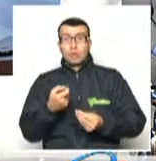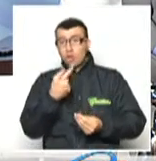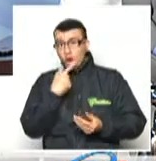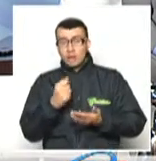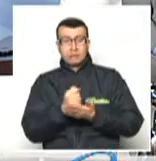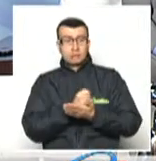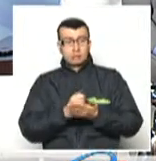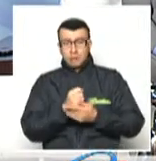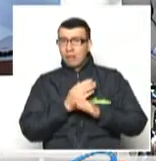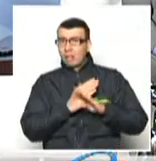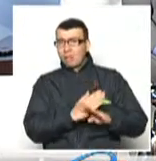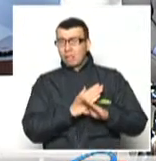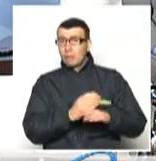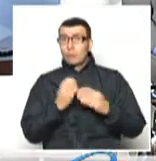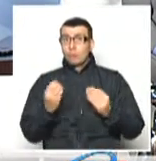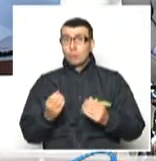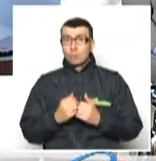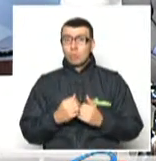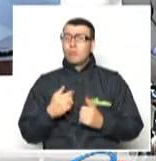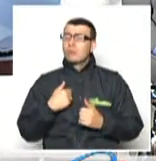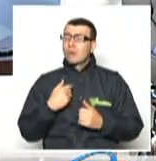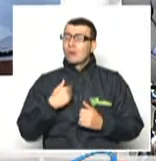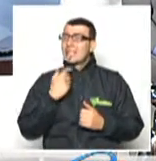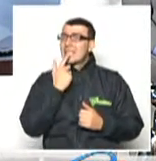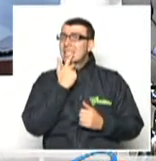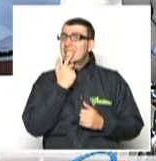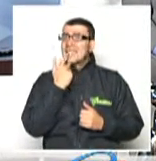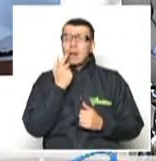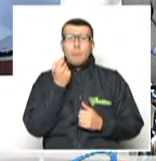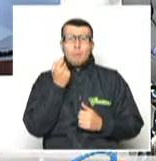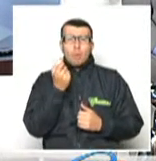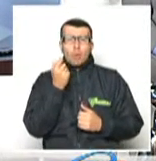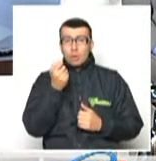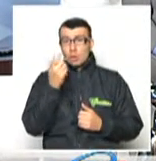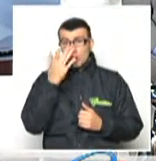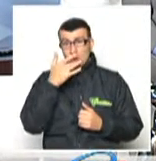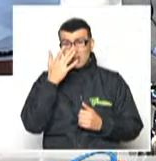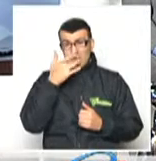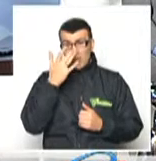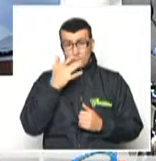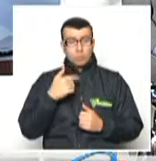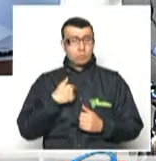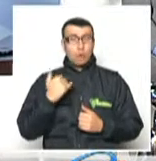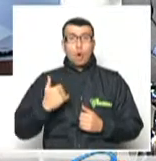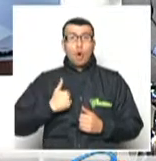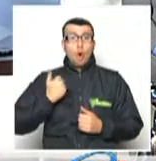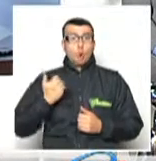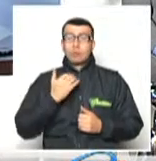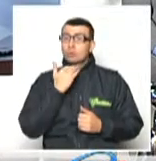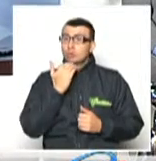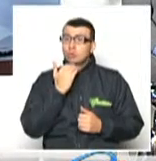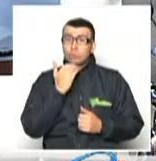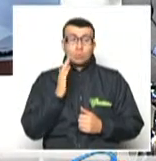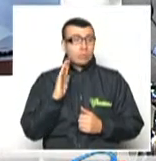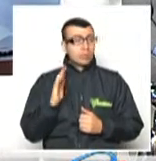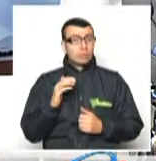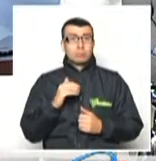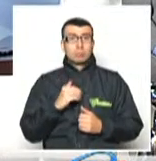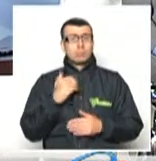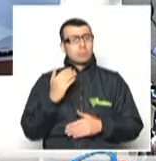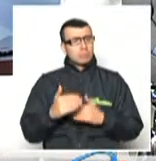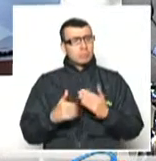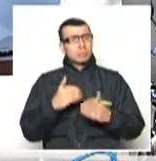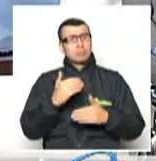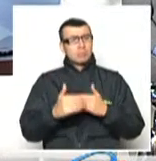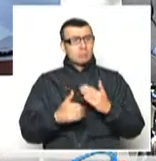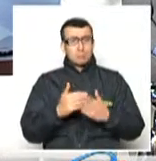dientes son como un poquito negritos. Pues cuando era jovencita y no sé, sería cuidarme con los años